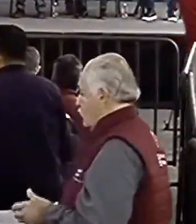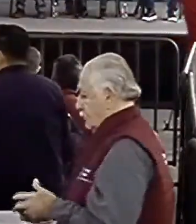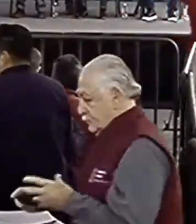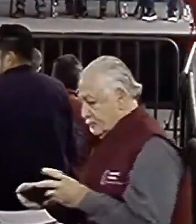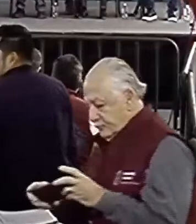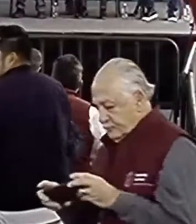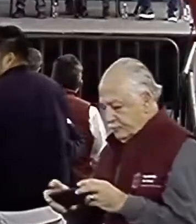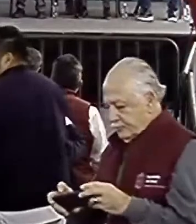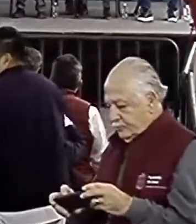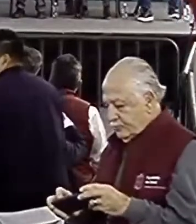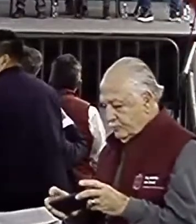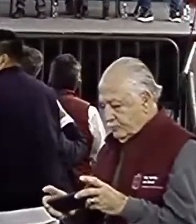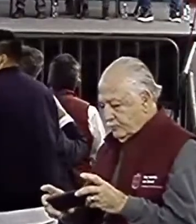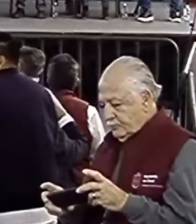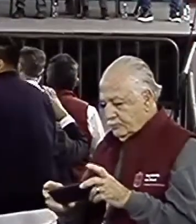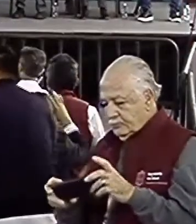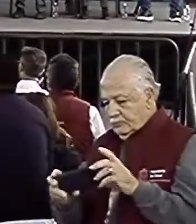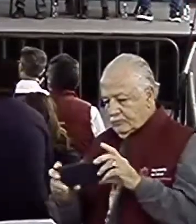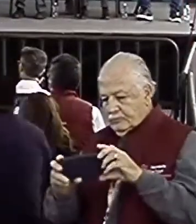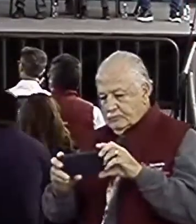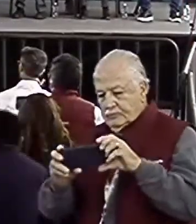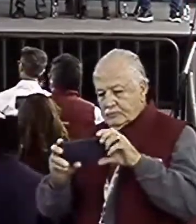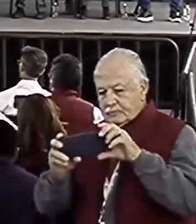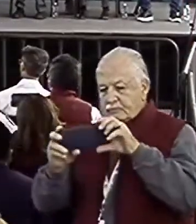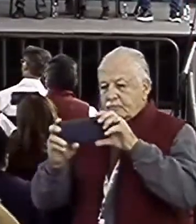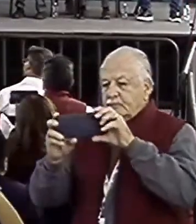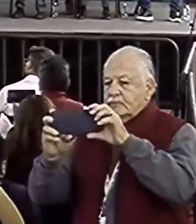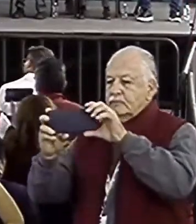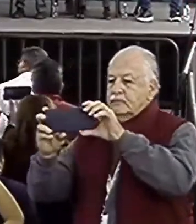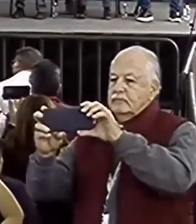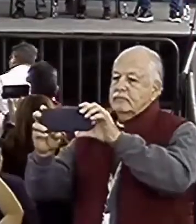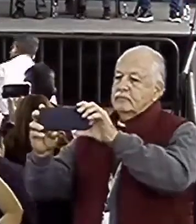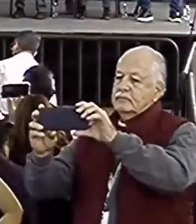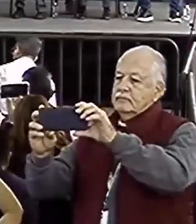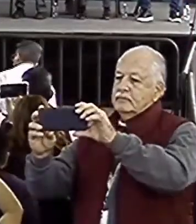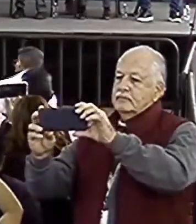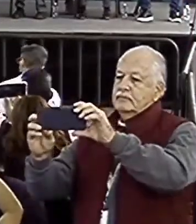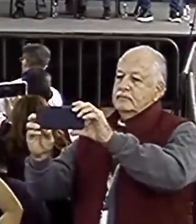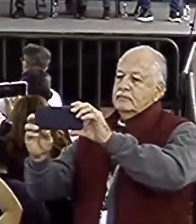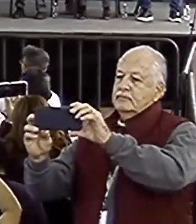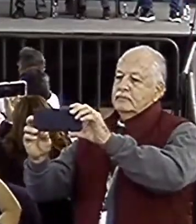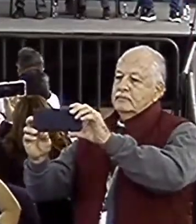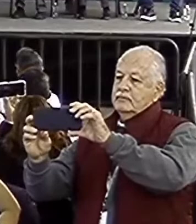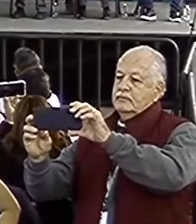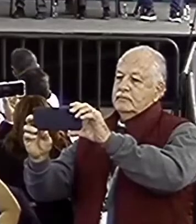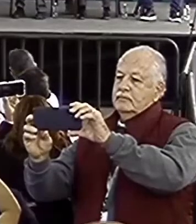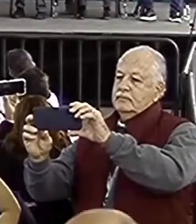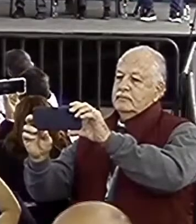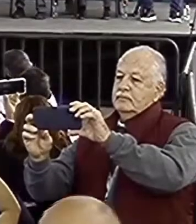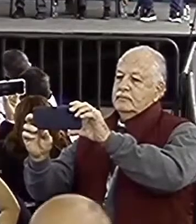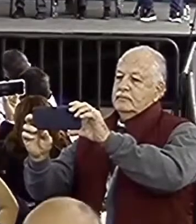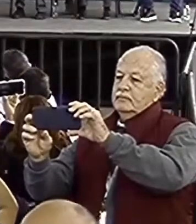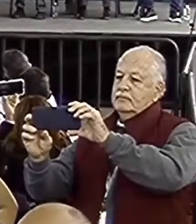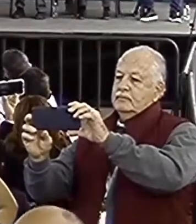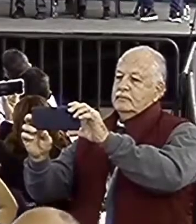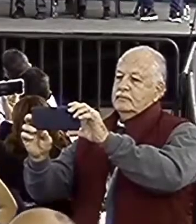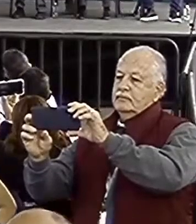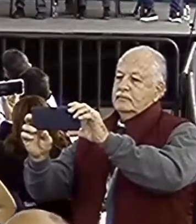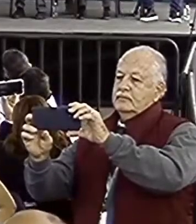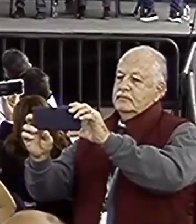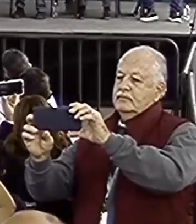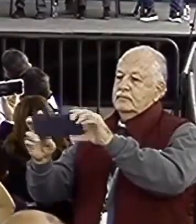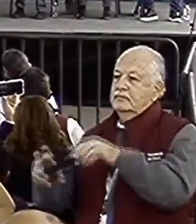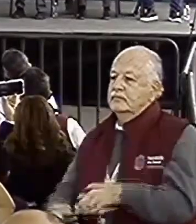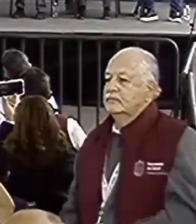Procedemos con las palabras de bienvenida del gobernador constitucional del estado de Michoacán, maestro Alfredo